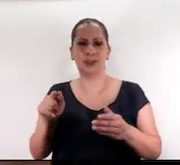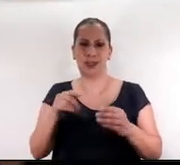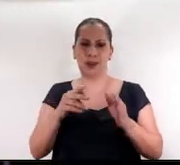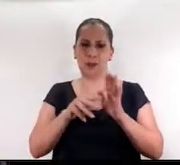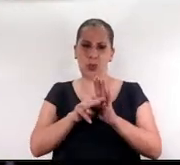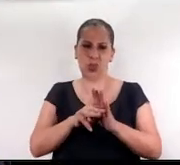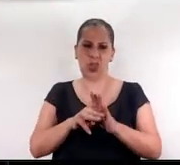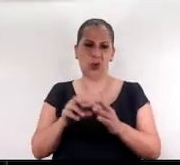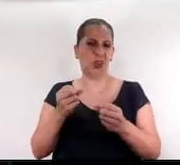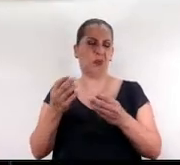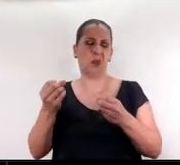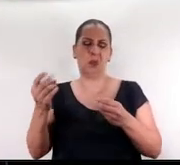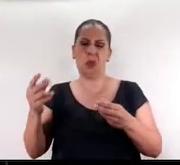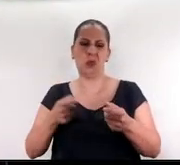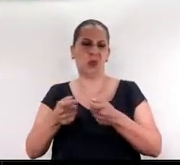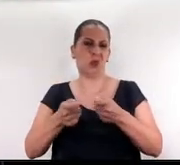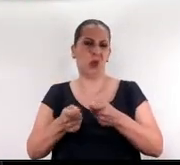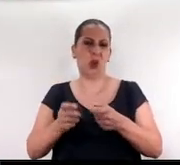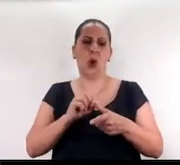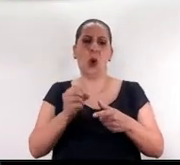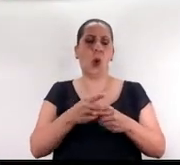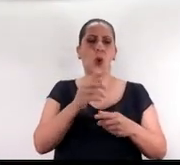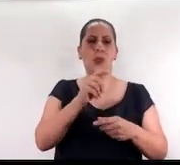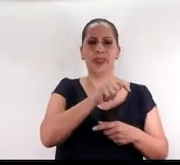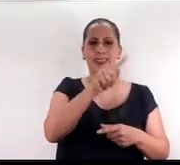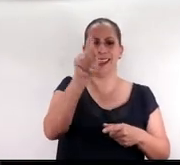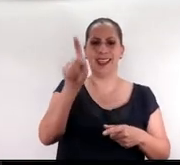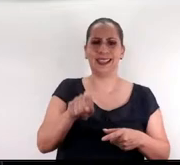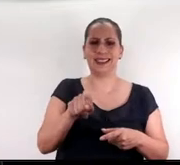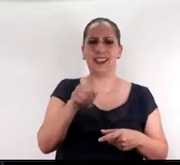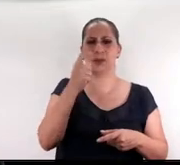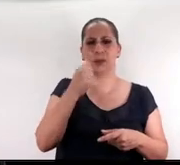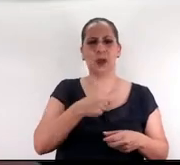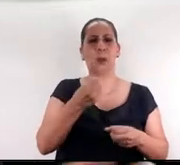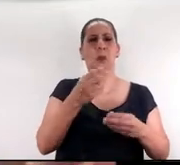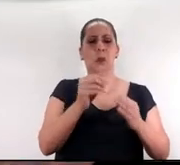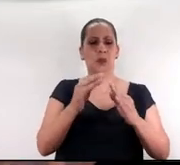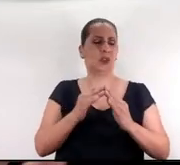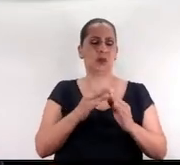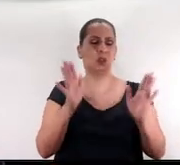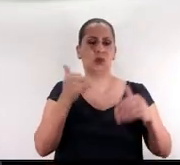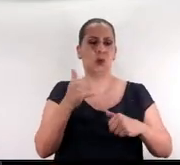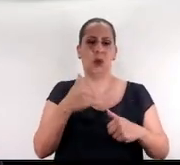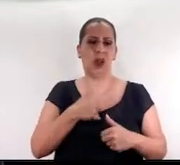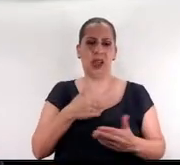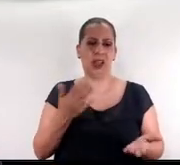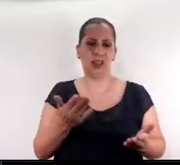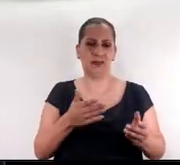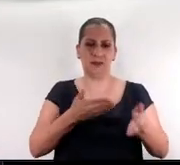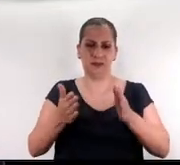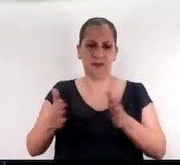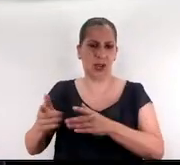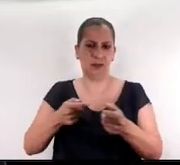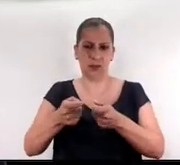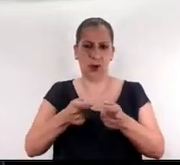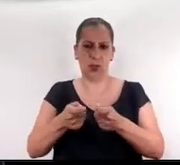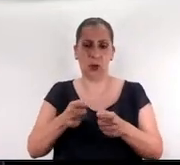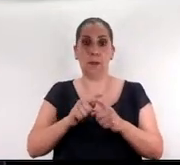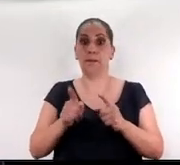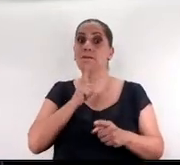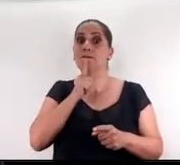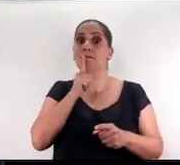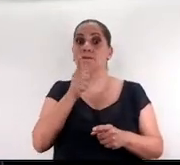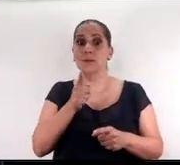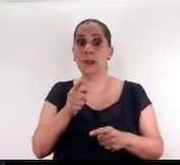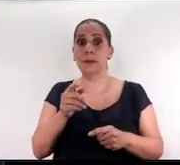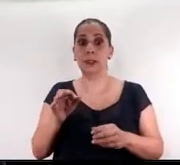reguladores, ni tampoco tal vez el modelo de Texas, que prácticamente muchas ciudades no tienen plan regulador. Pero el resultado práctico, aunque